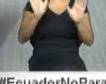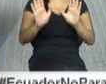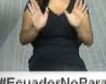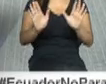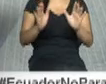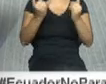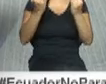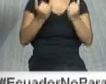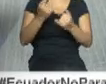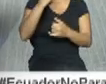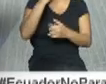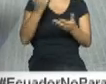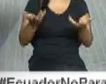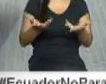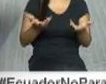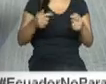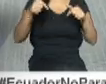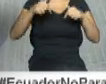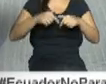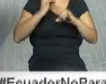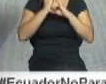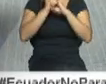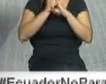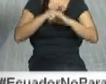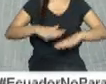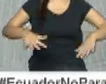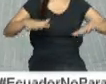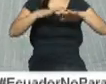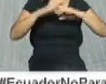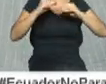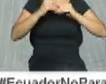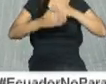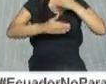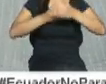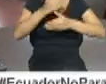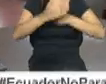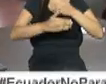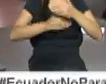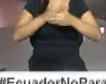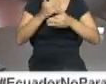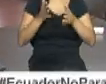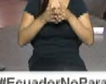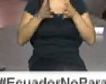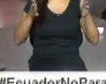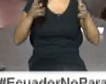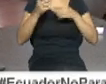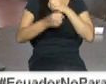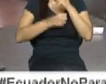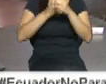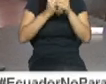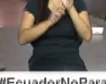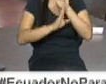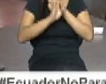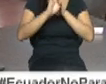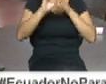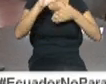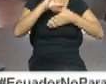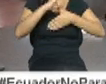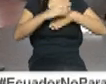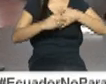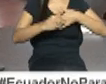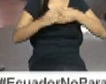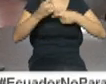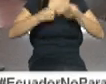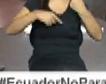la democracia y a las instituciones que se ha ido forjando durante estos años aquí en América Latina. Es